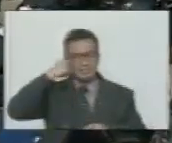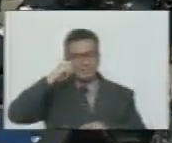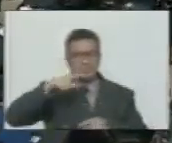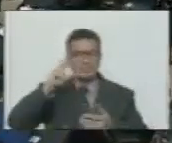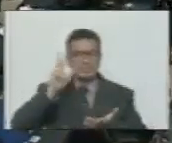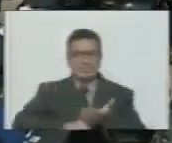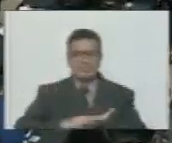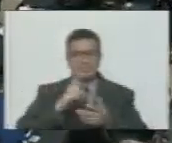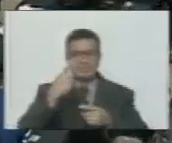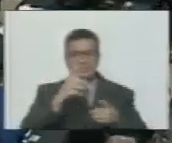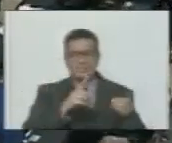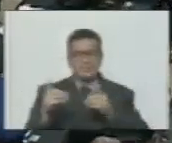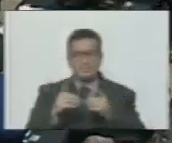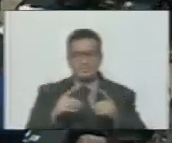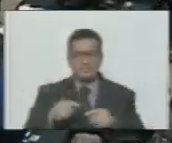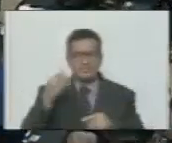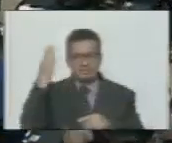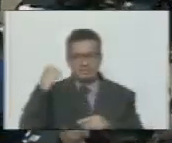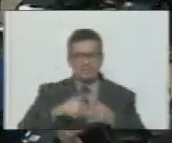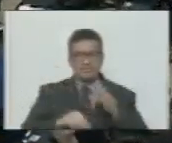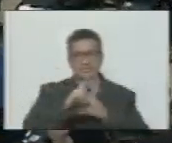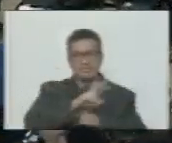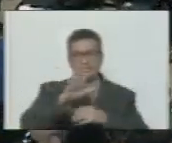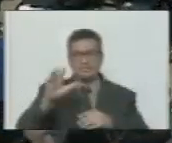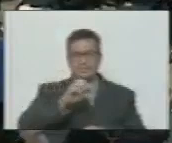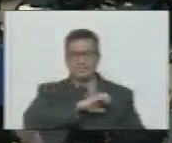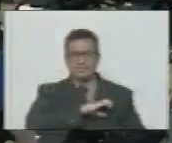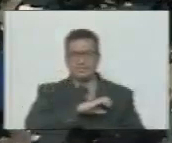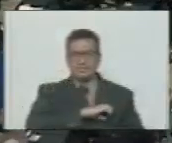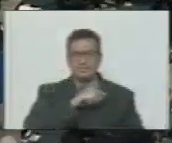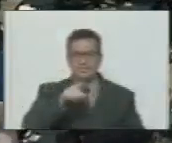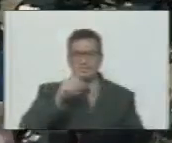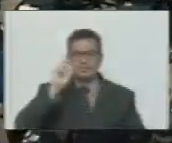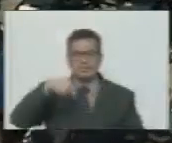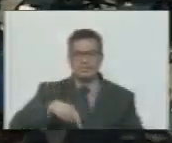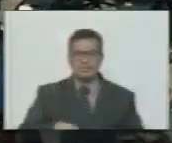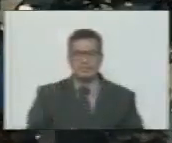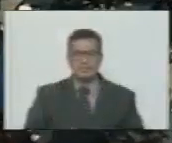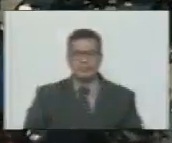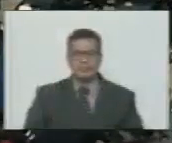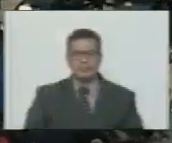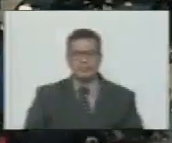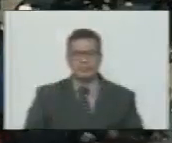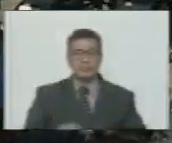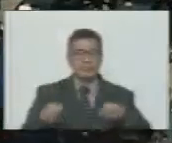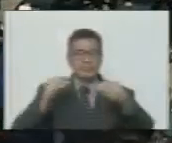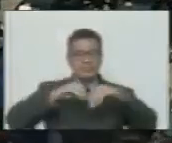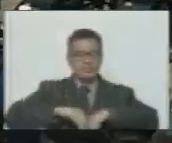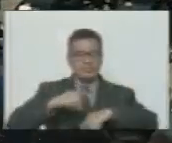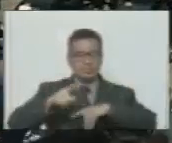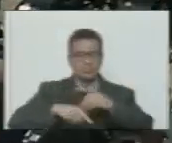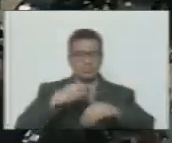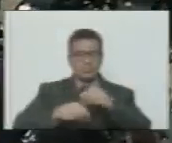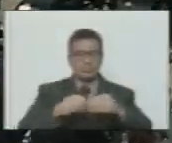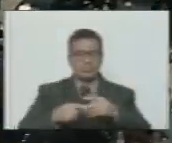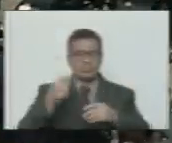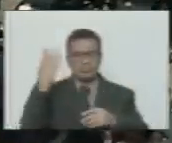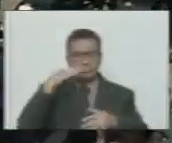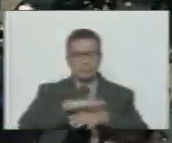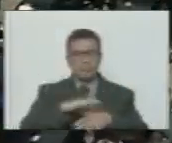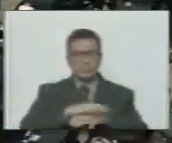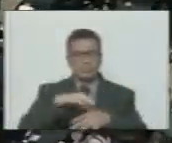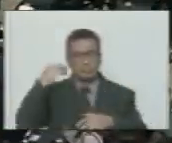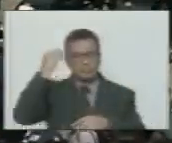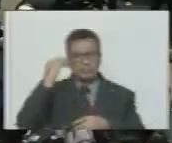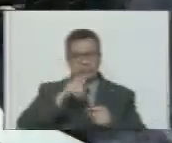sido, recordemos que fue aprobado en primera discusión el pasado 25 de enero y era también, había estado acordada para que sea discutida el